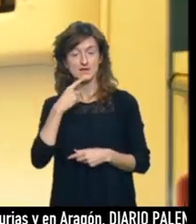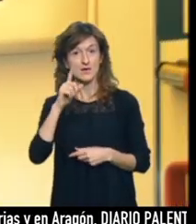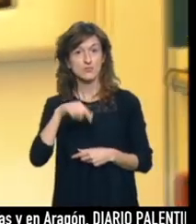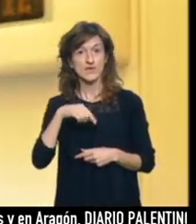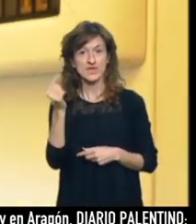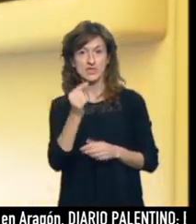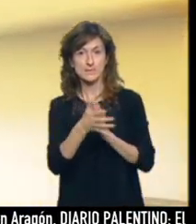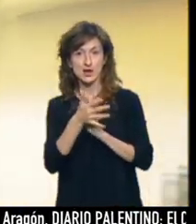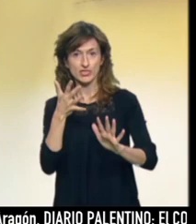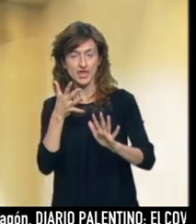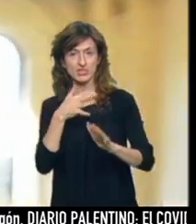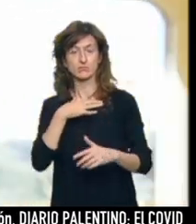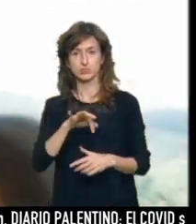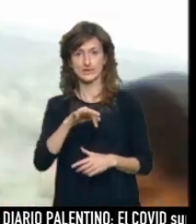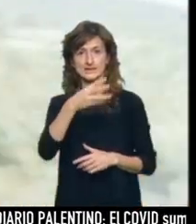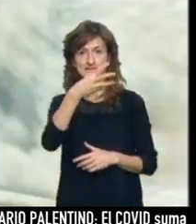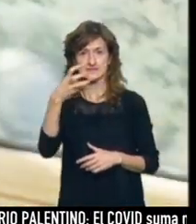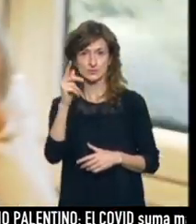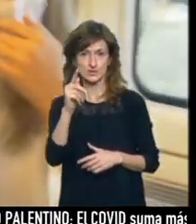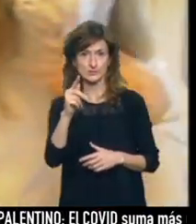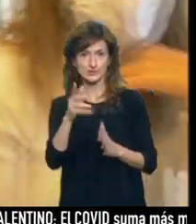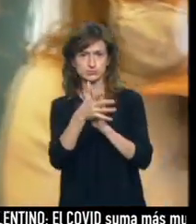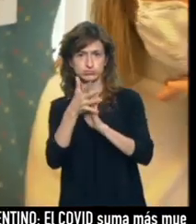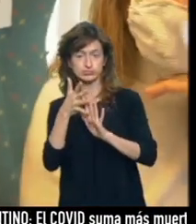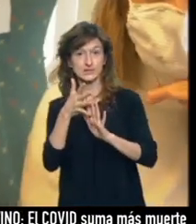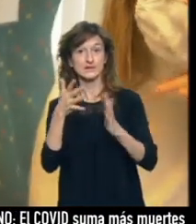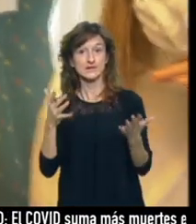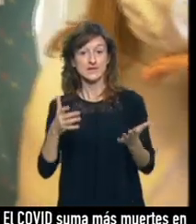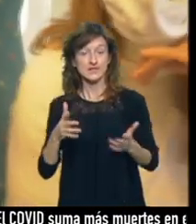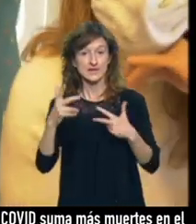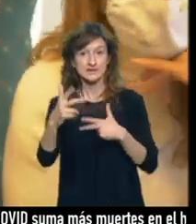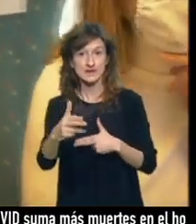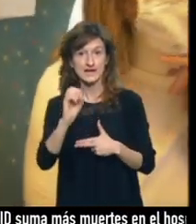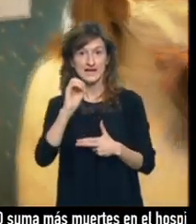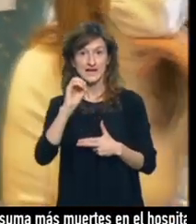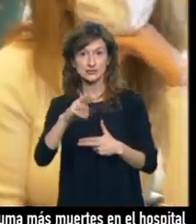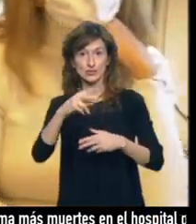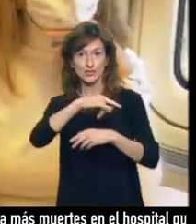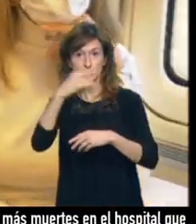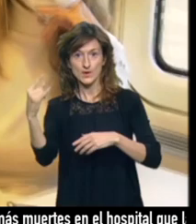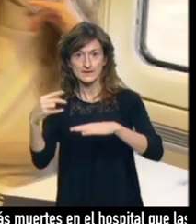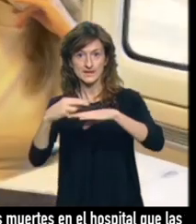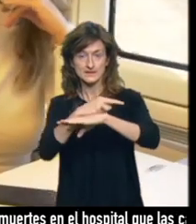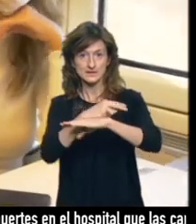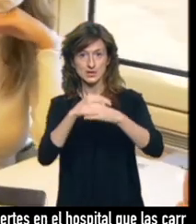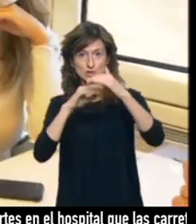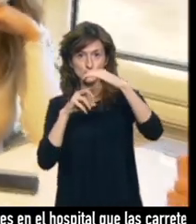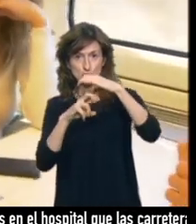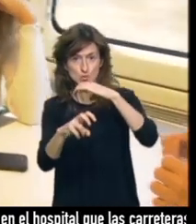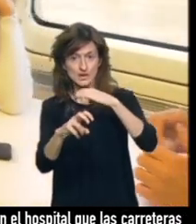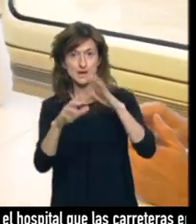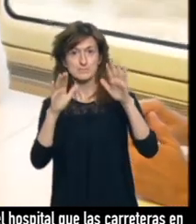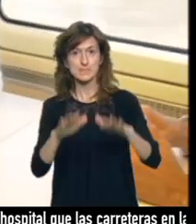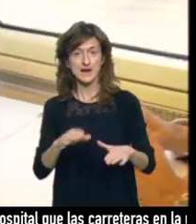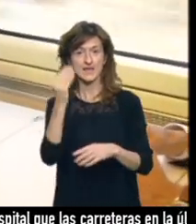soportar velocidades de hasta 300 kilómetros. Un tramo que atraviesa 14 viaductos, 9 túneles con parada